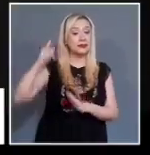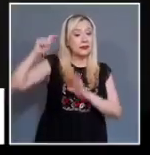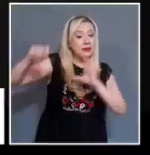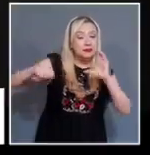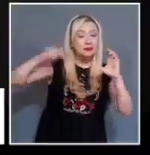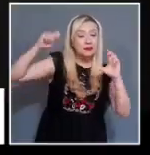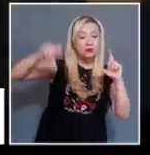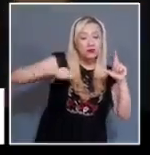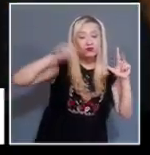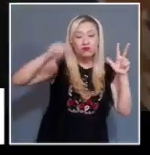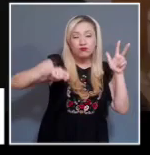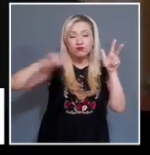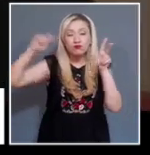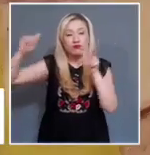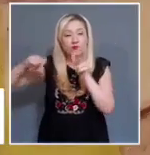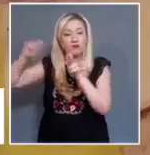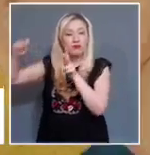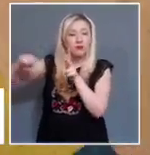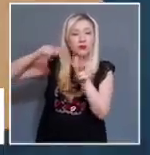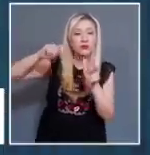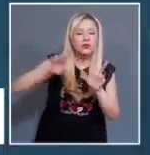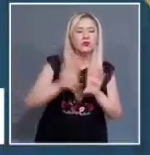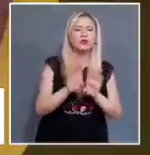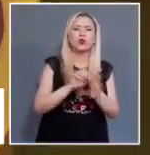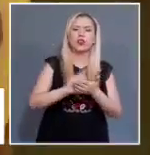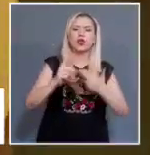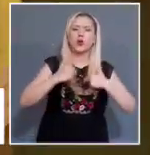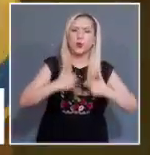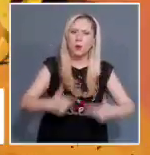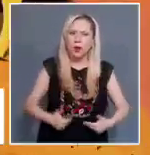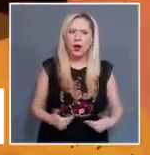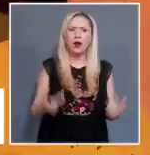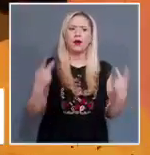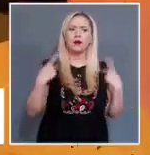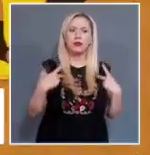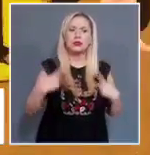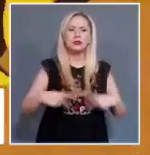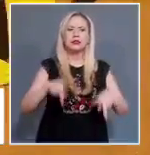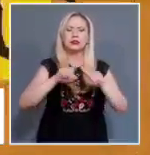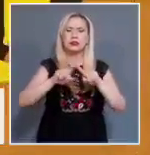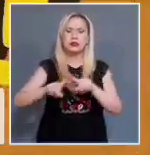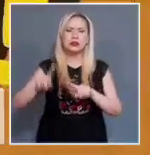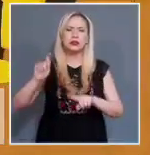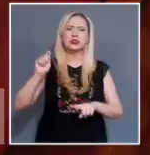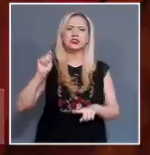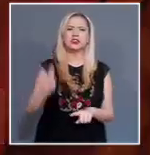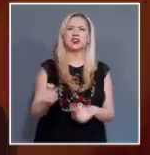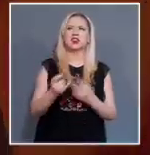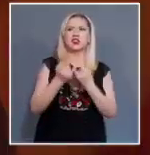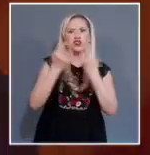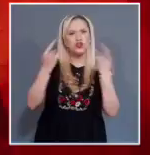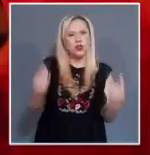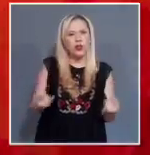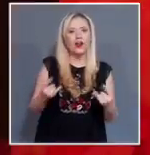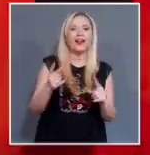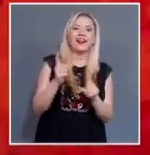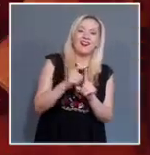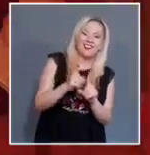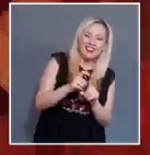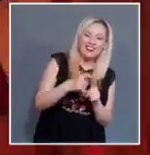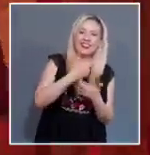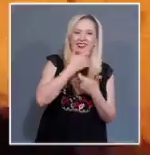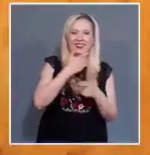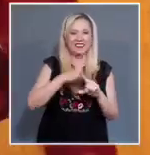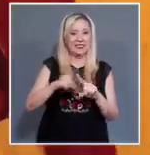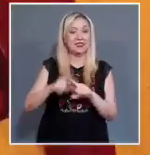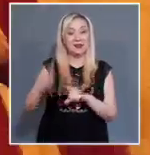las exigencias sociales, con géneros diversos, desde el drama histórico hasta las comedias. Consulte la cartelera. Para